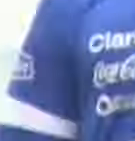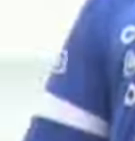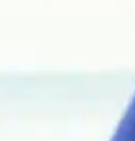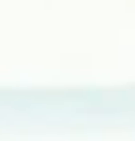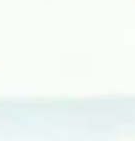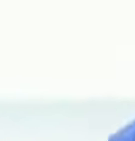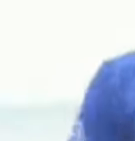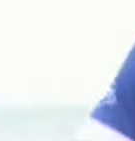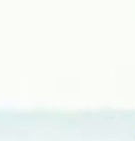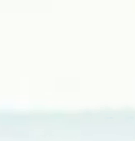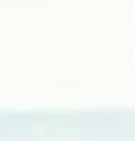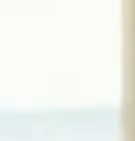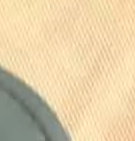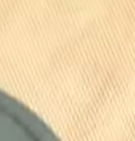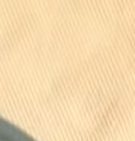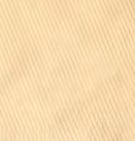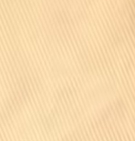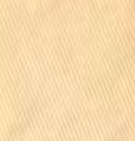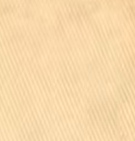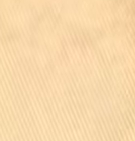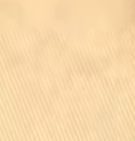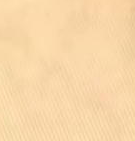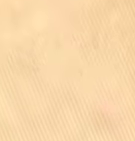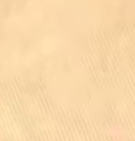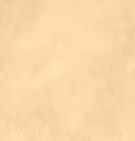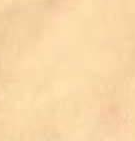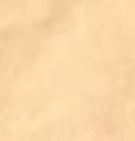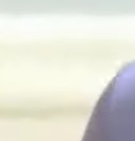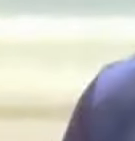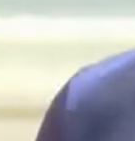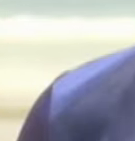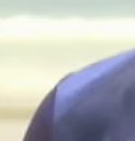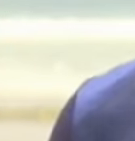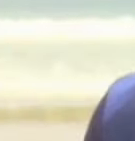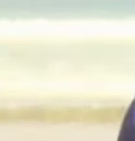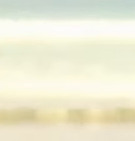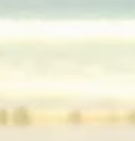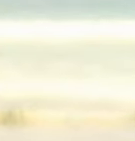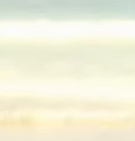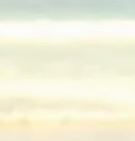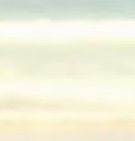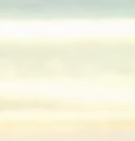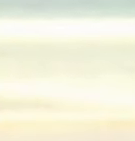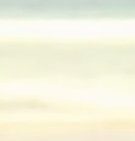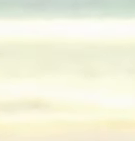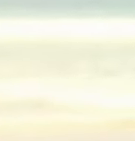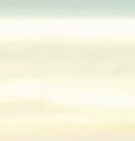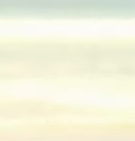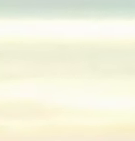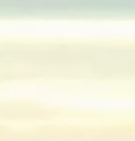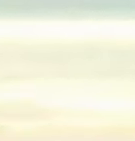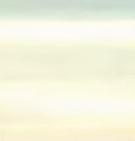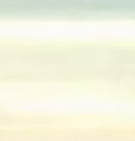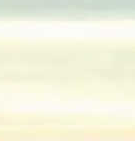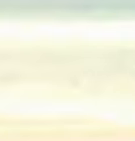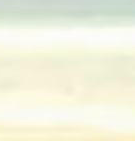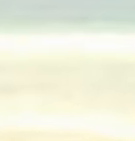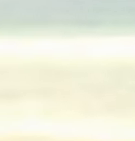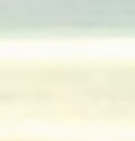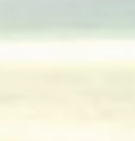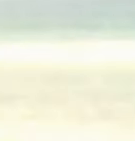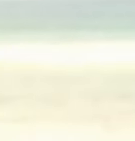Una lucha intensa de nuestros guerreros. Yo le pediría a la gente que nos siga respaldando, porque nosotros